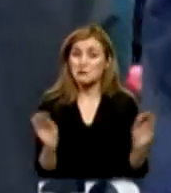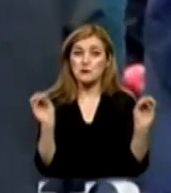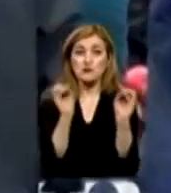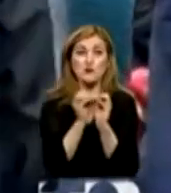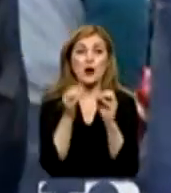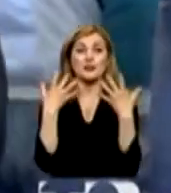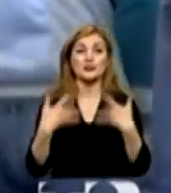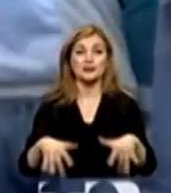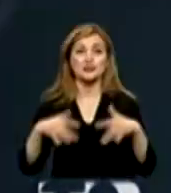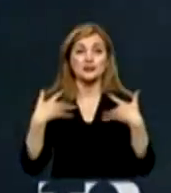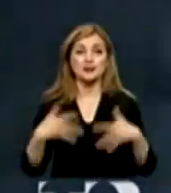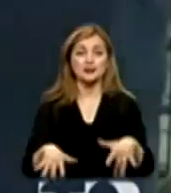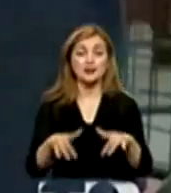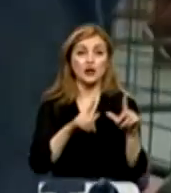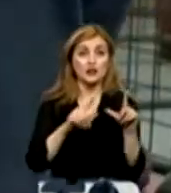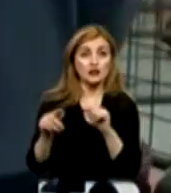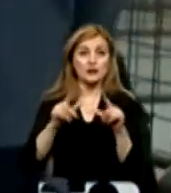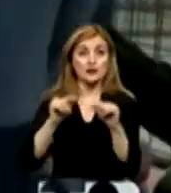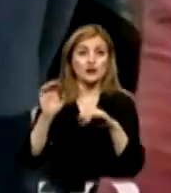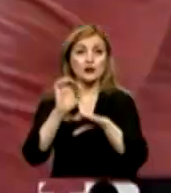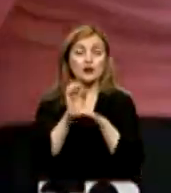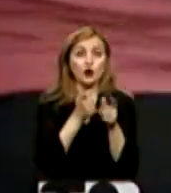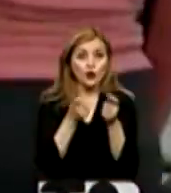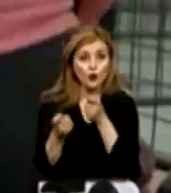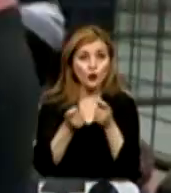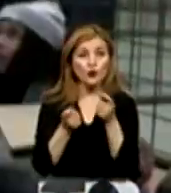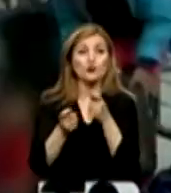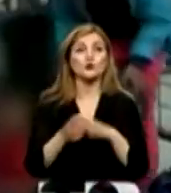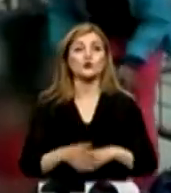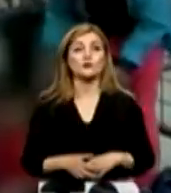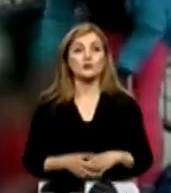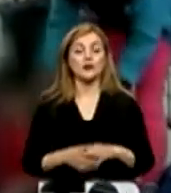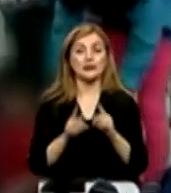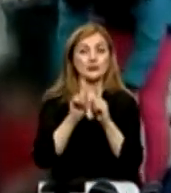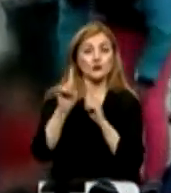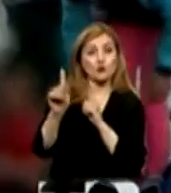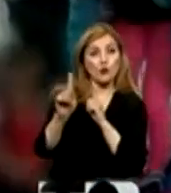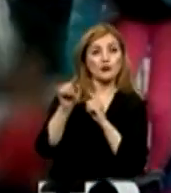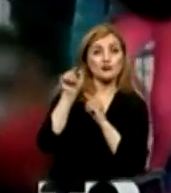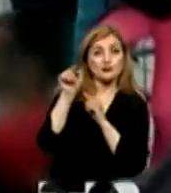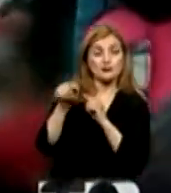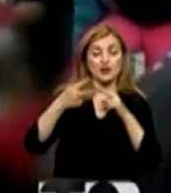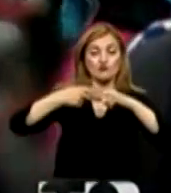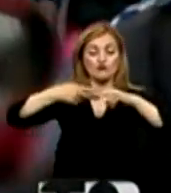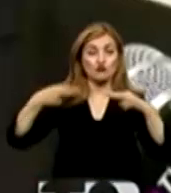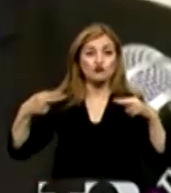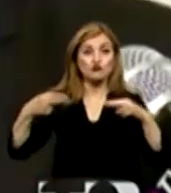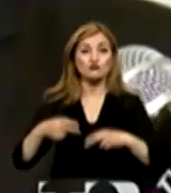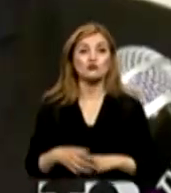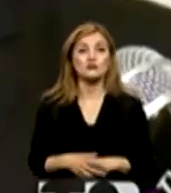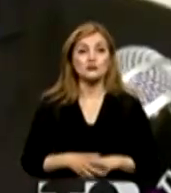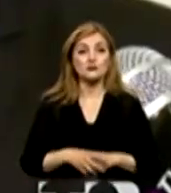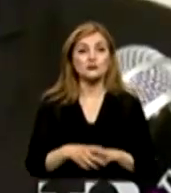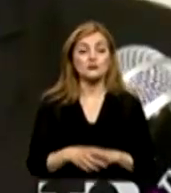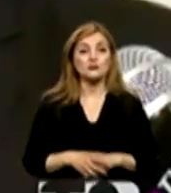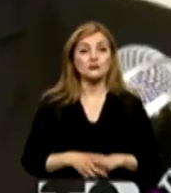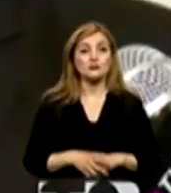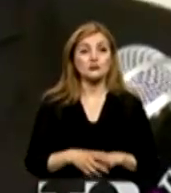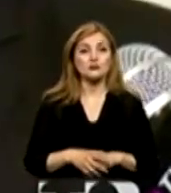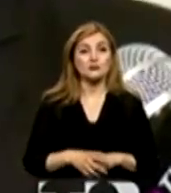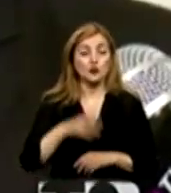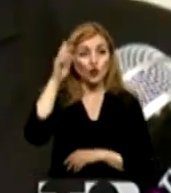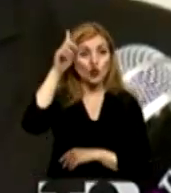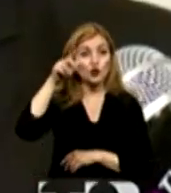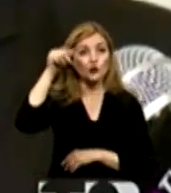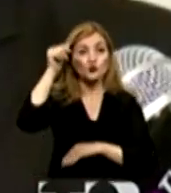manteniendo activo el dispositivo migratorio ecuatoriano, pese al distanciamiento diplomático con el país llanero. Nosotros vamos, como Estado